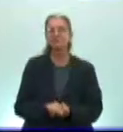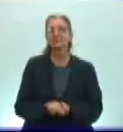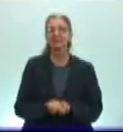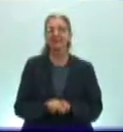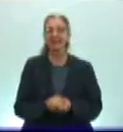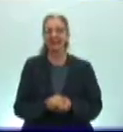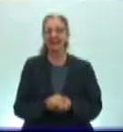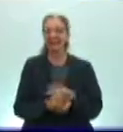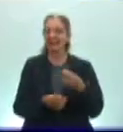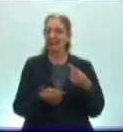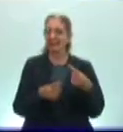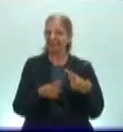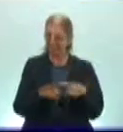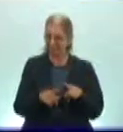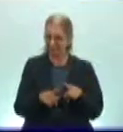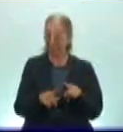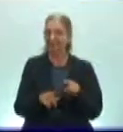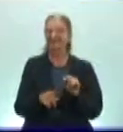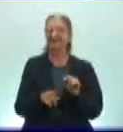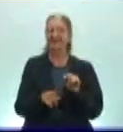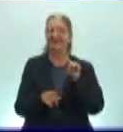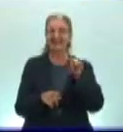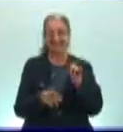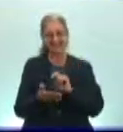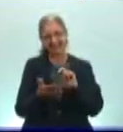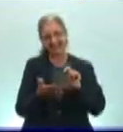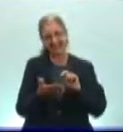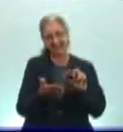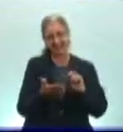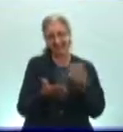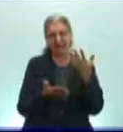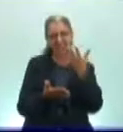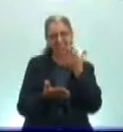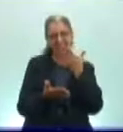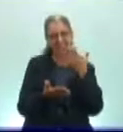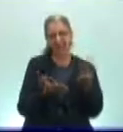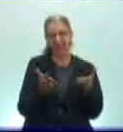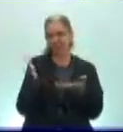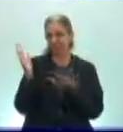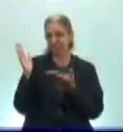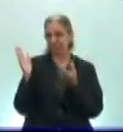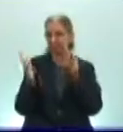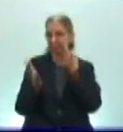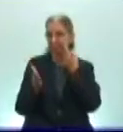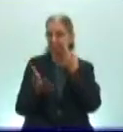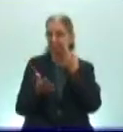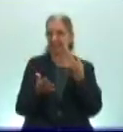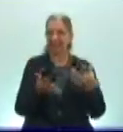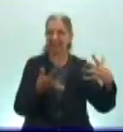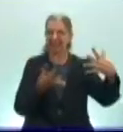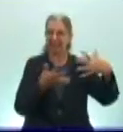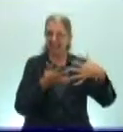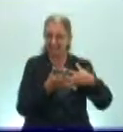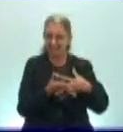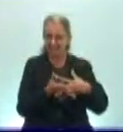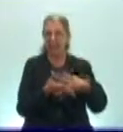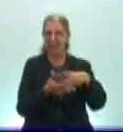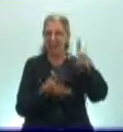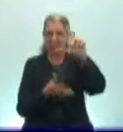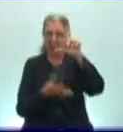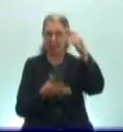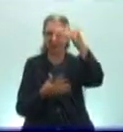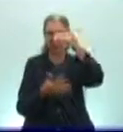Entonces, vamos a notar quién es pi. La razón entre la longitud y el